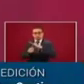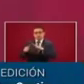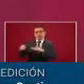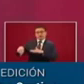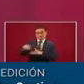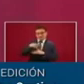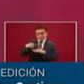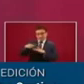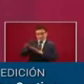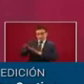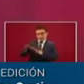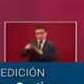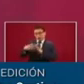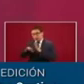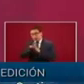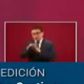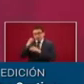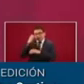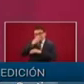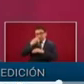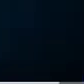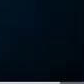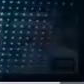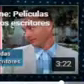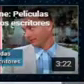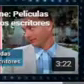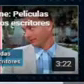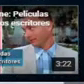procedimiento normado de aislamiento.